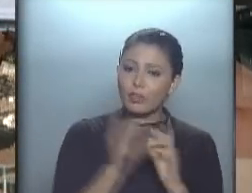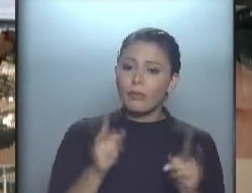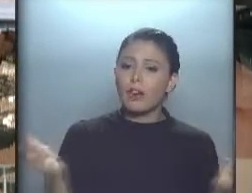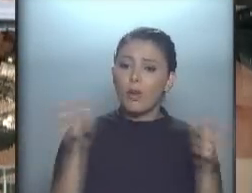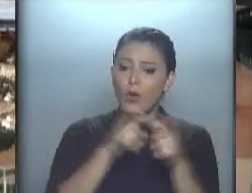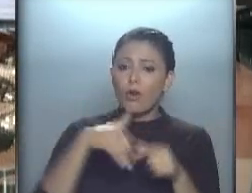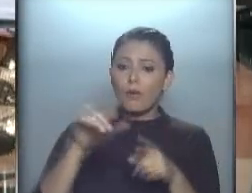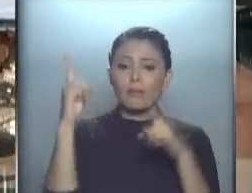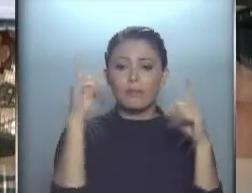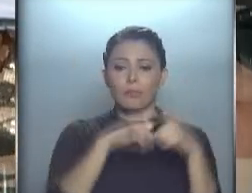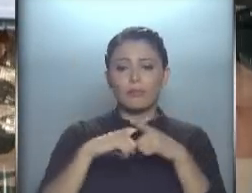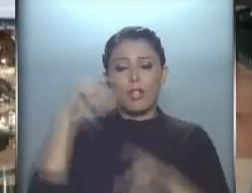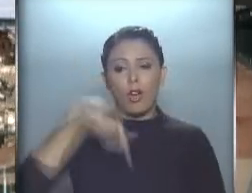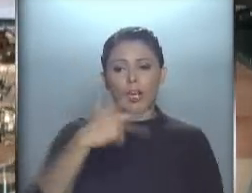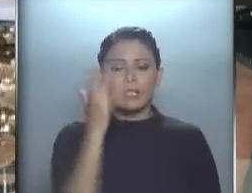reunión docente entonces hoy a las 3 de la tarde